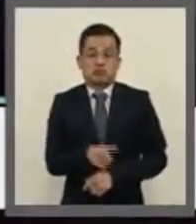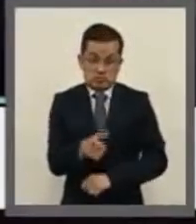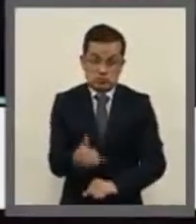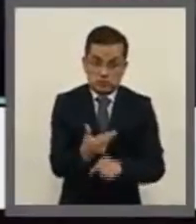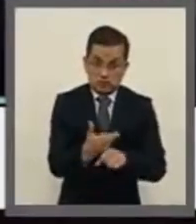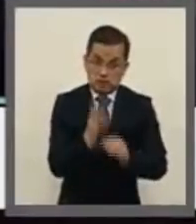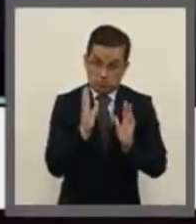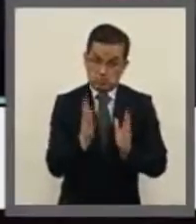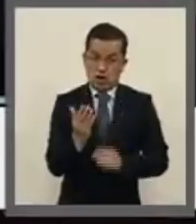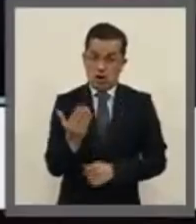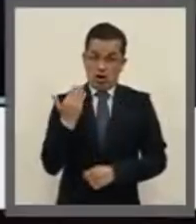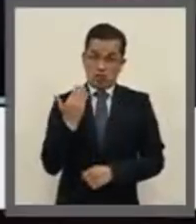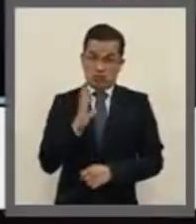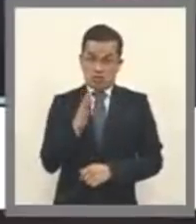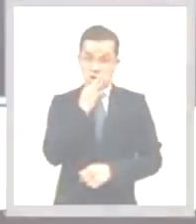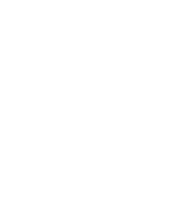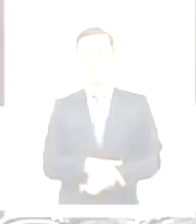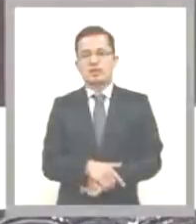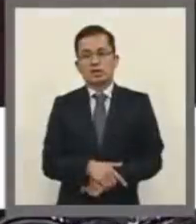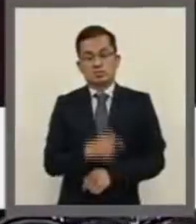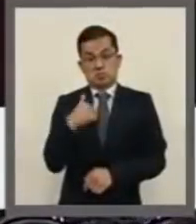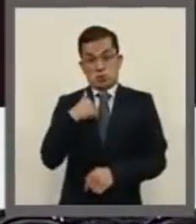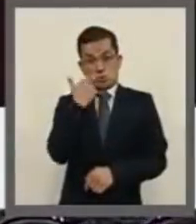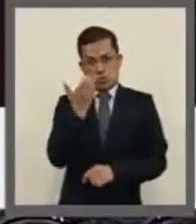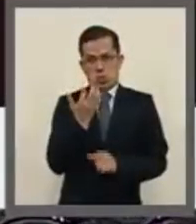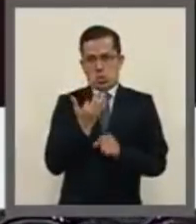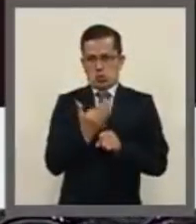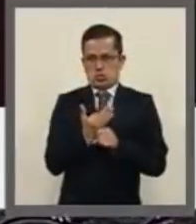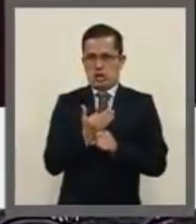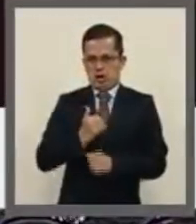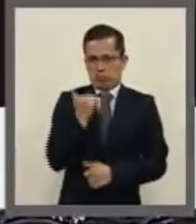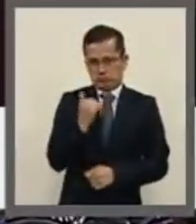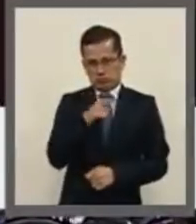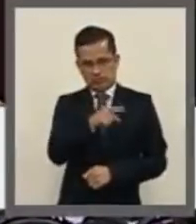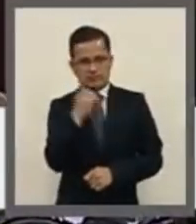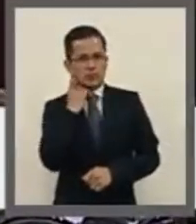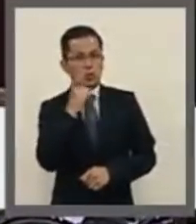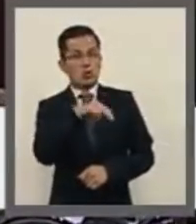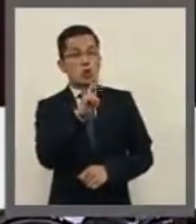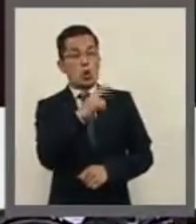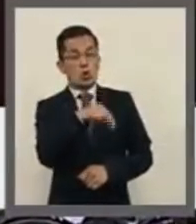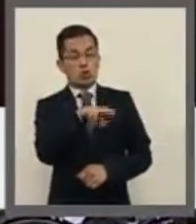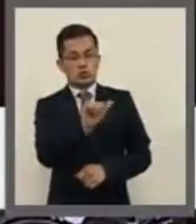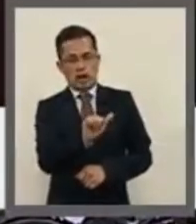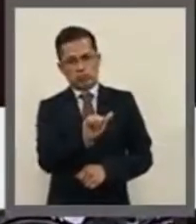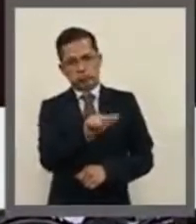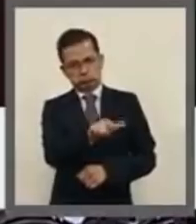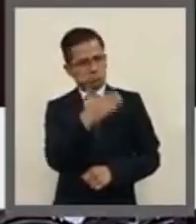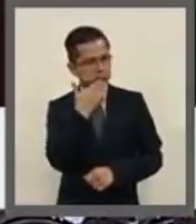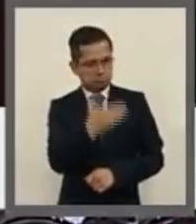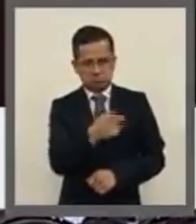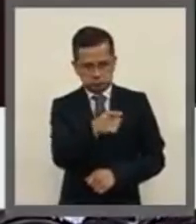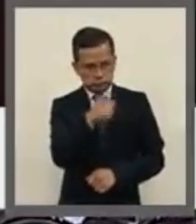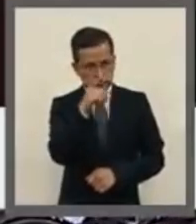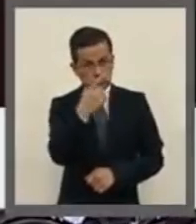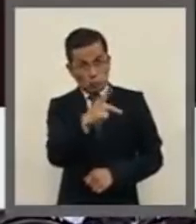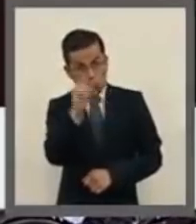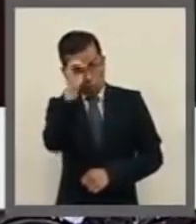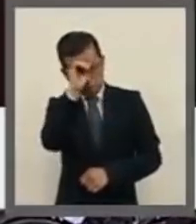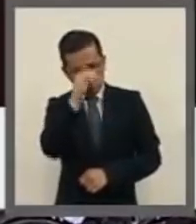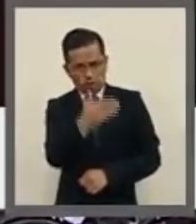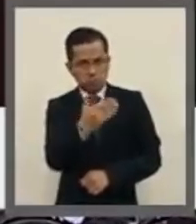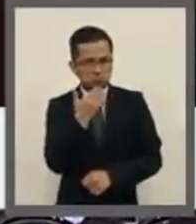prevenido en su oportunidad. Al diputado Noroña, primero reconocer que su observación.